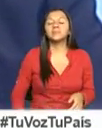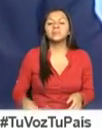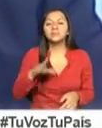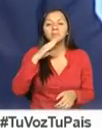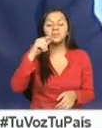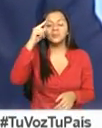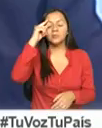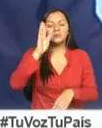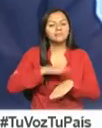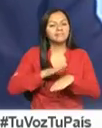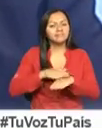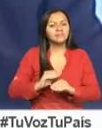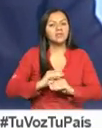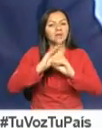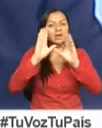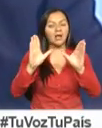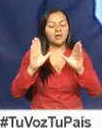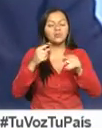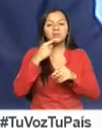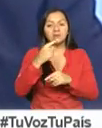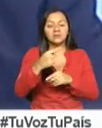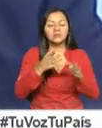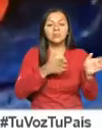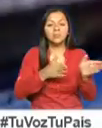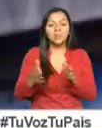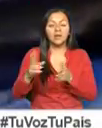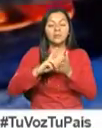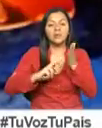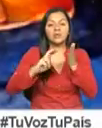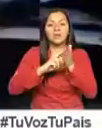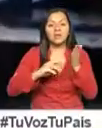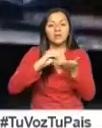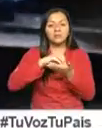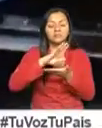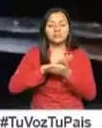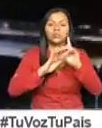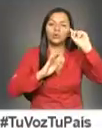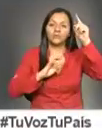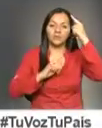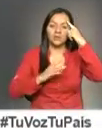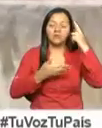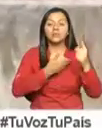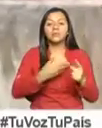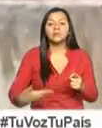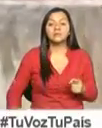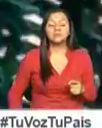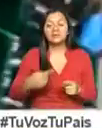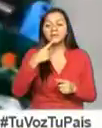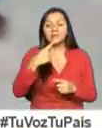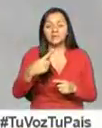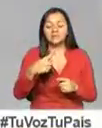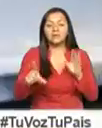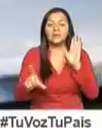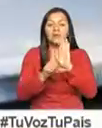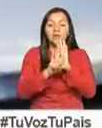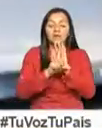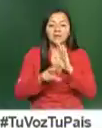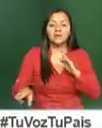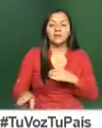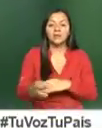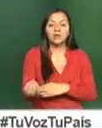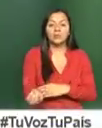Correa enfatizó la postura en relación a la política minera que sostiene su gobierno. El primer mandatario resaltó que el proyecto minero Río